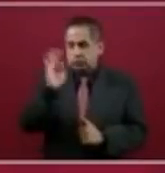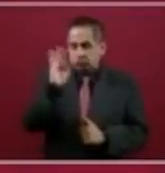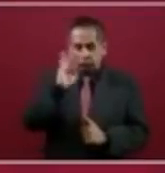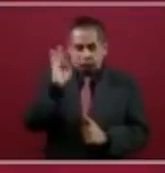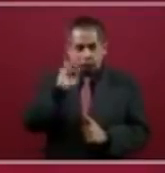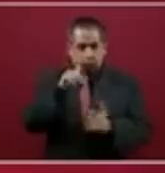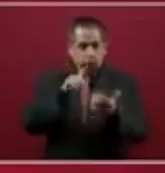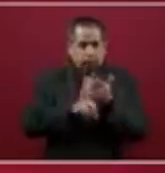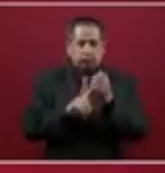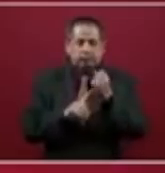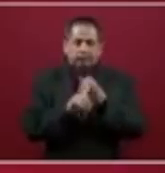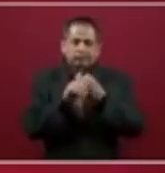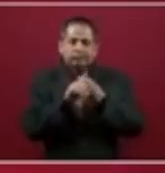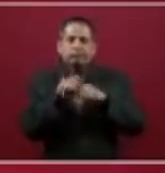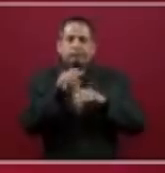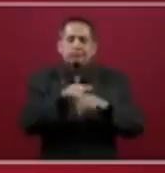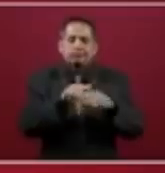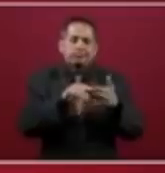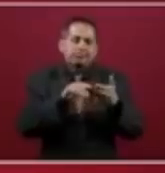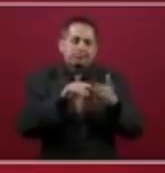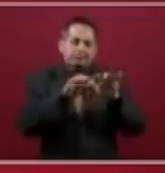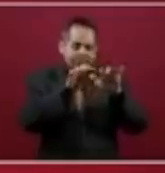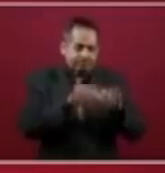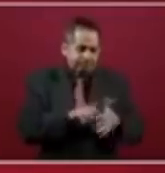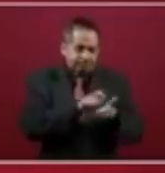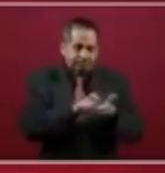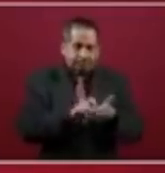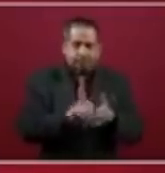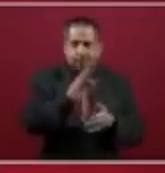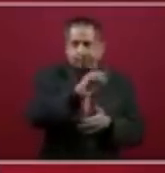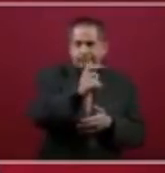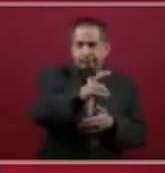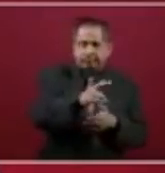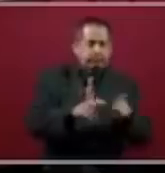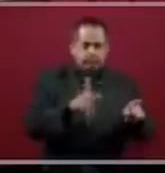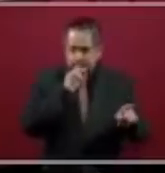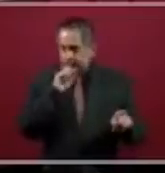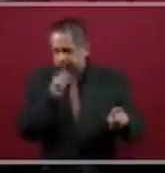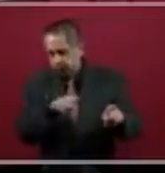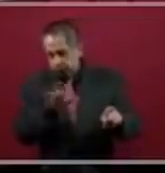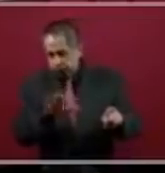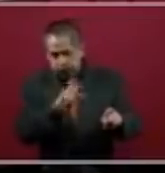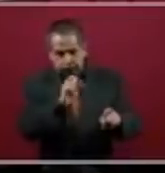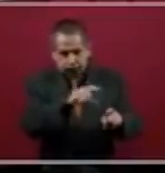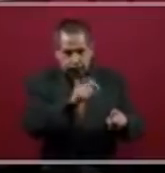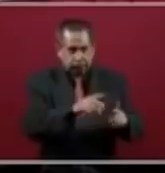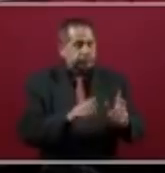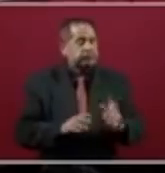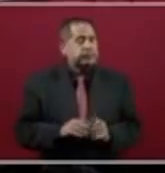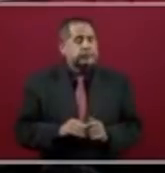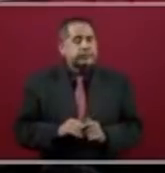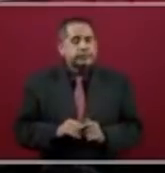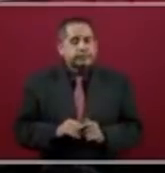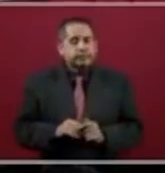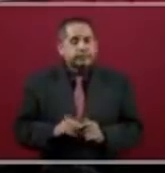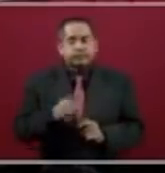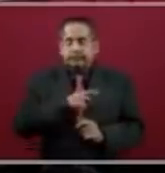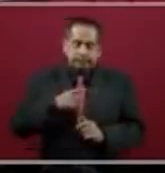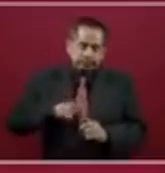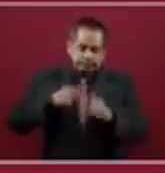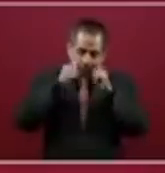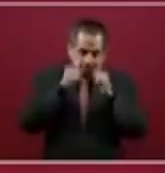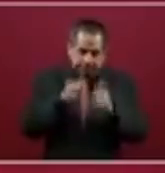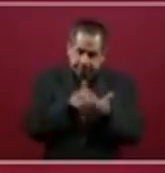un problema técnico de las fiscalías, porque también es, sí, hay deficiencias, hay que